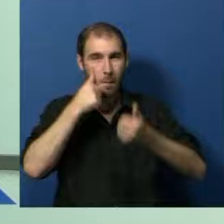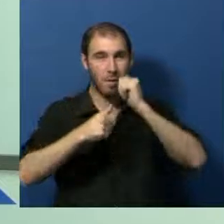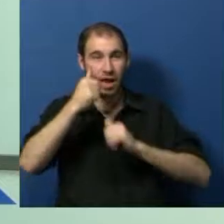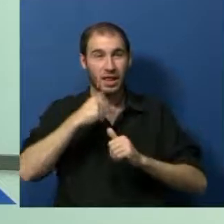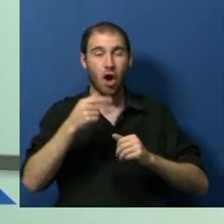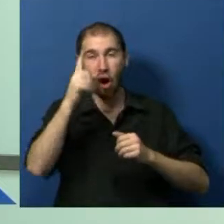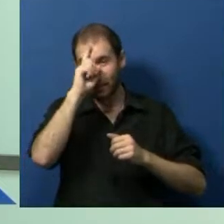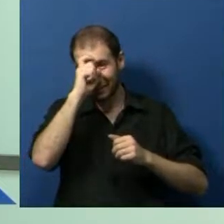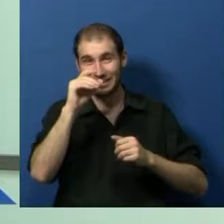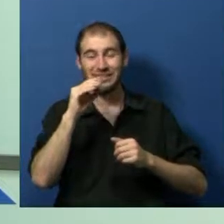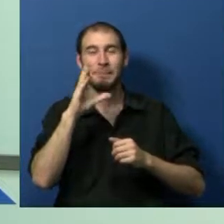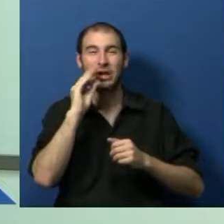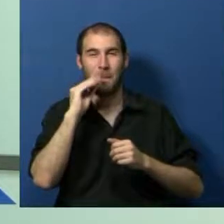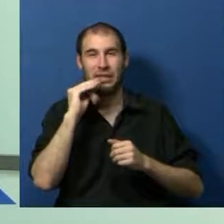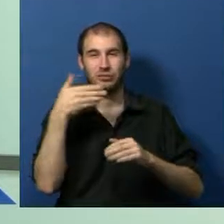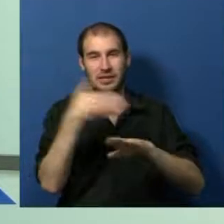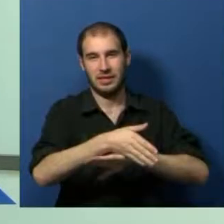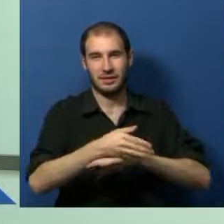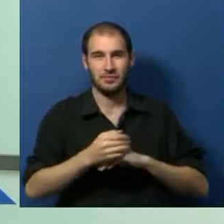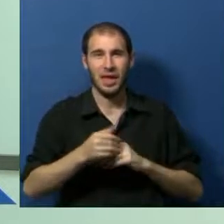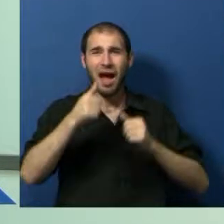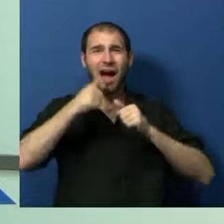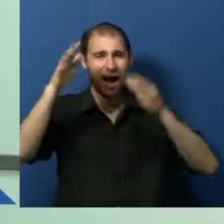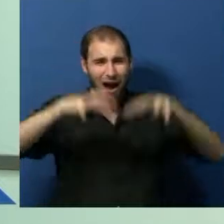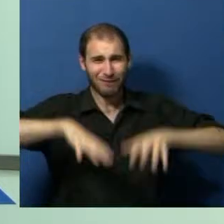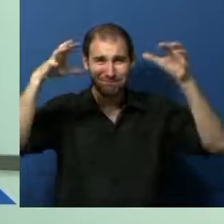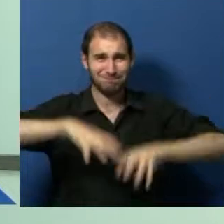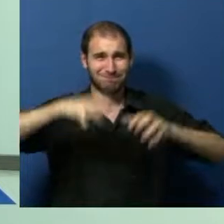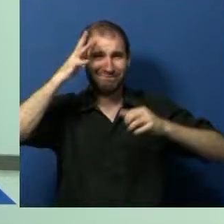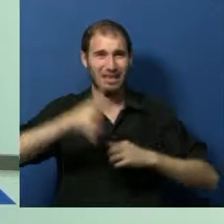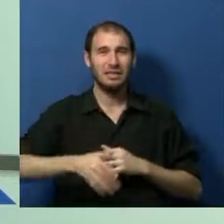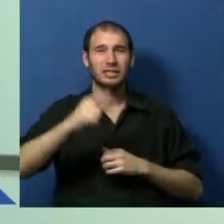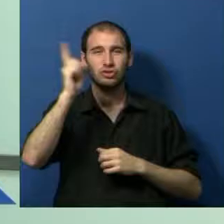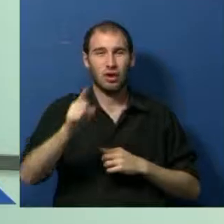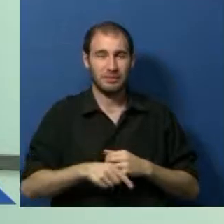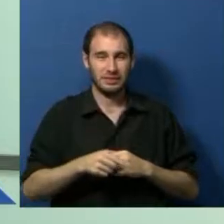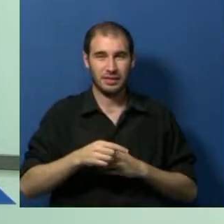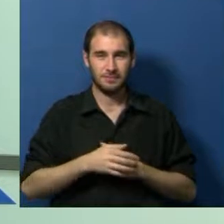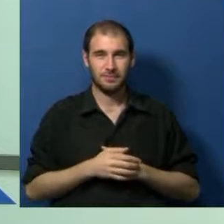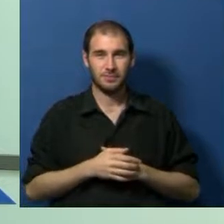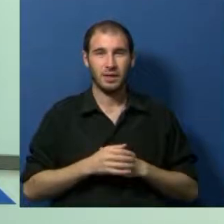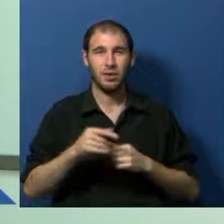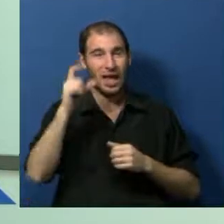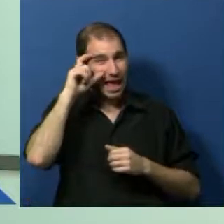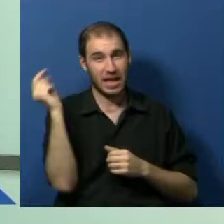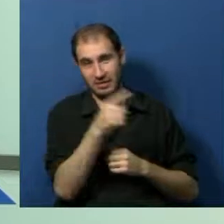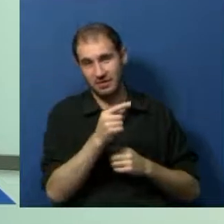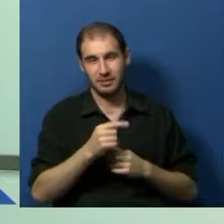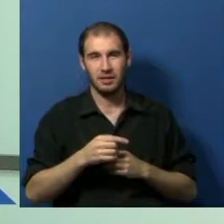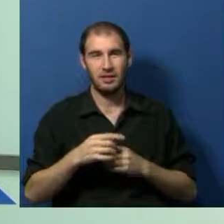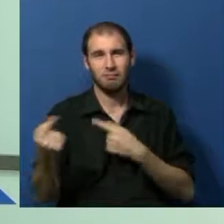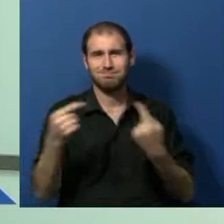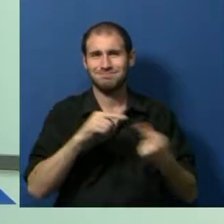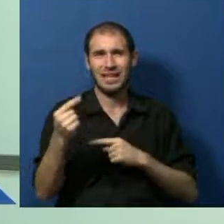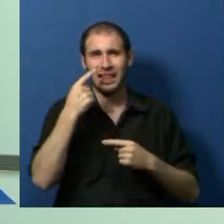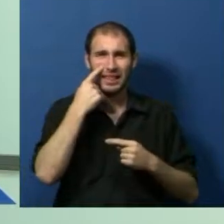al Hospital Perrupato del Este Provincial. Mucha agua, muy intensa fue la tormenta, sobre todo en el Este. Cruces